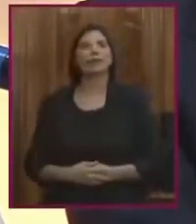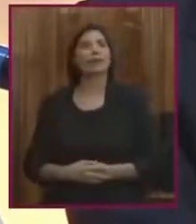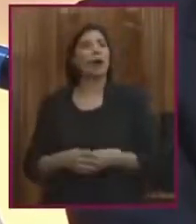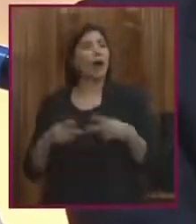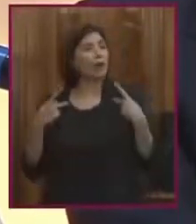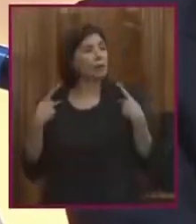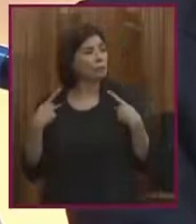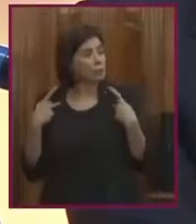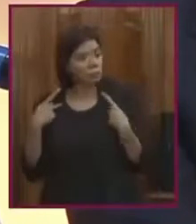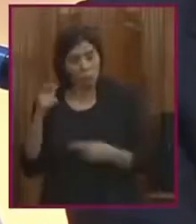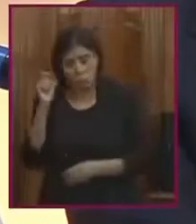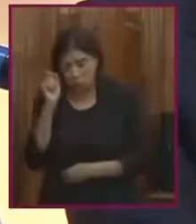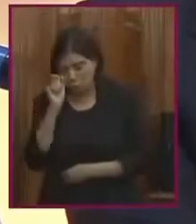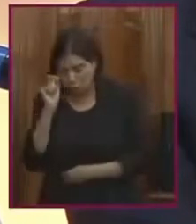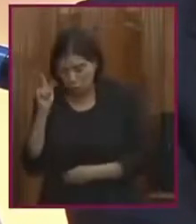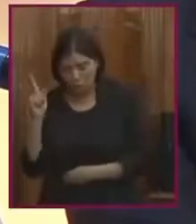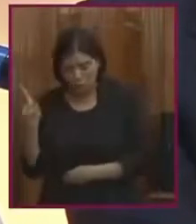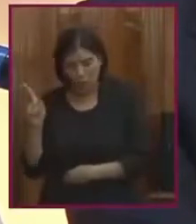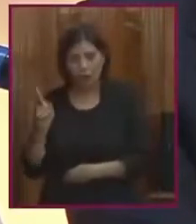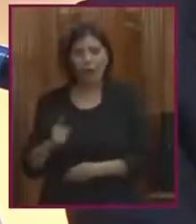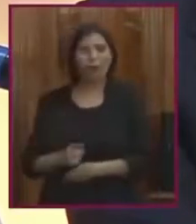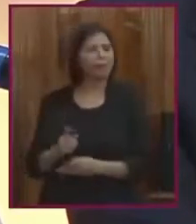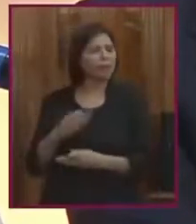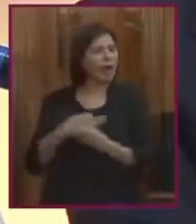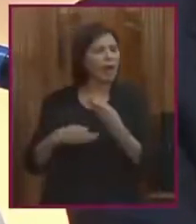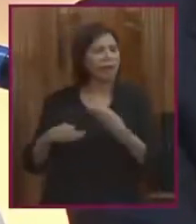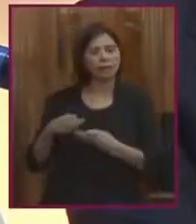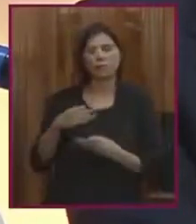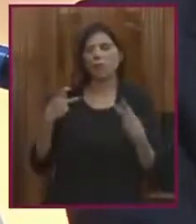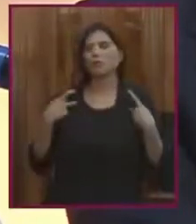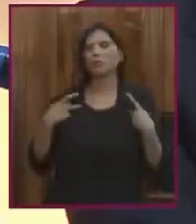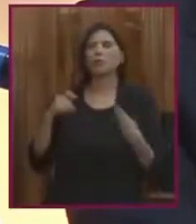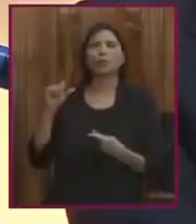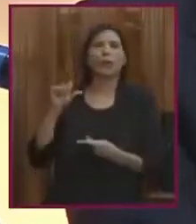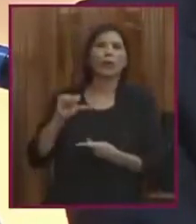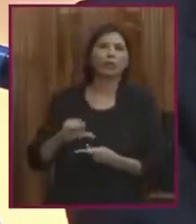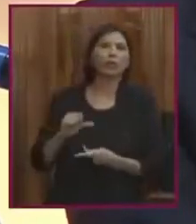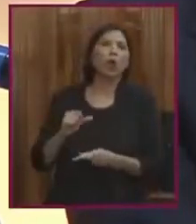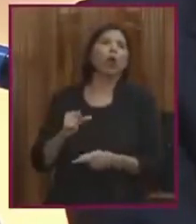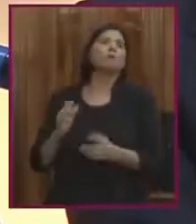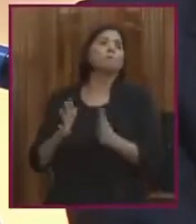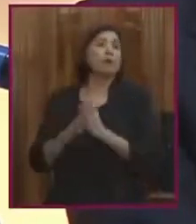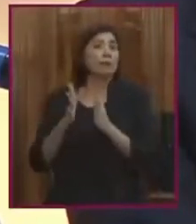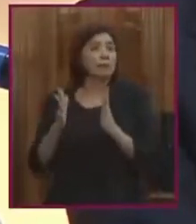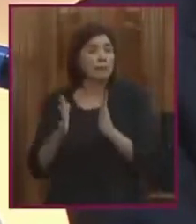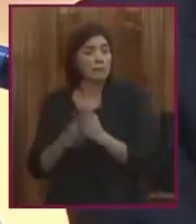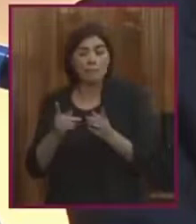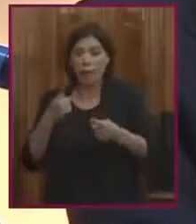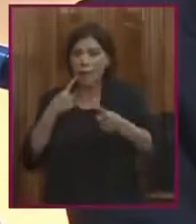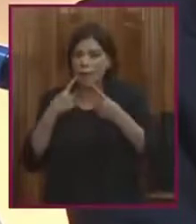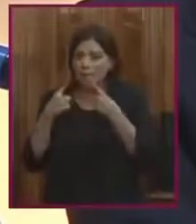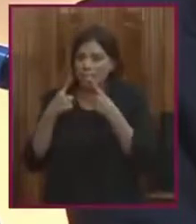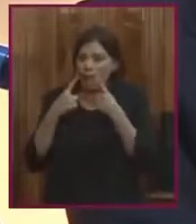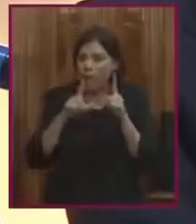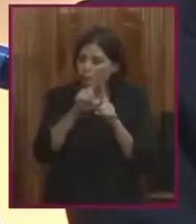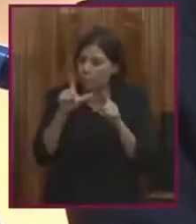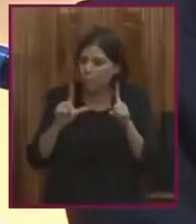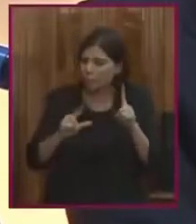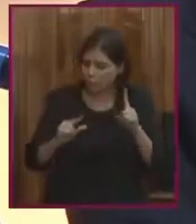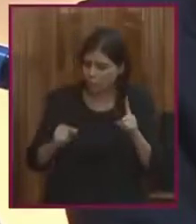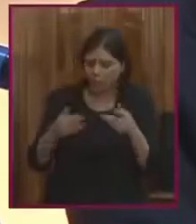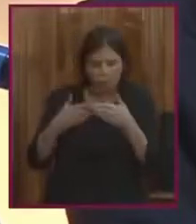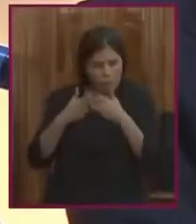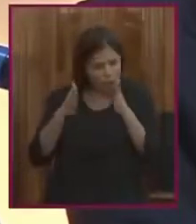académicas y a todos los académicos que participan en este diálogo nacional abierto por la